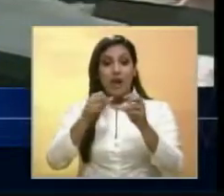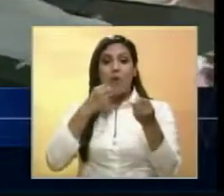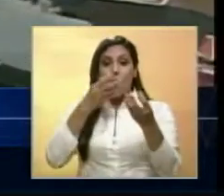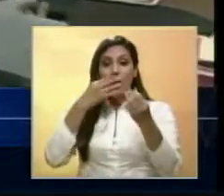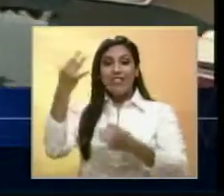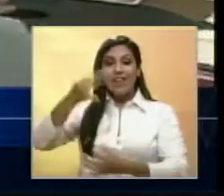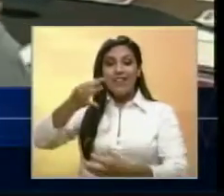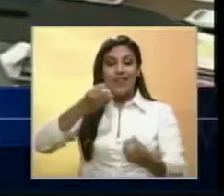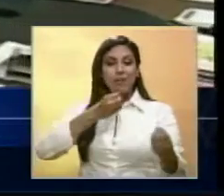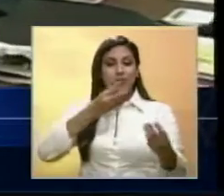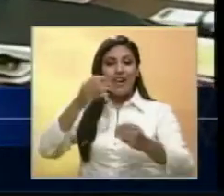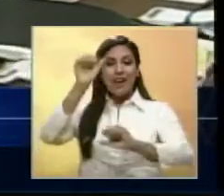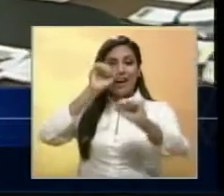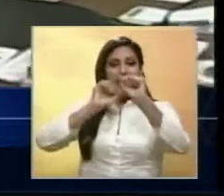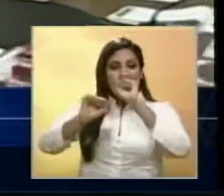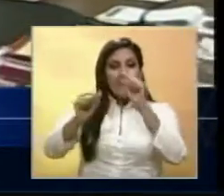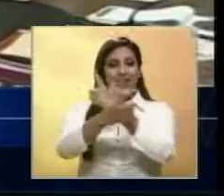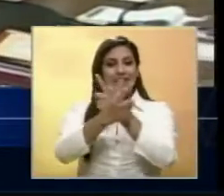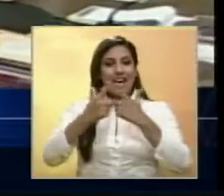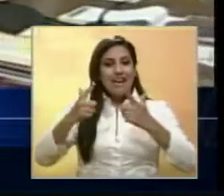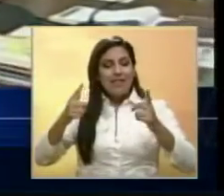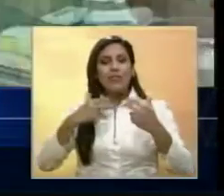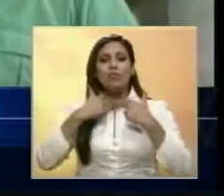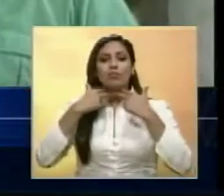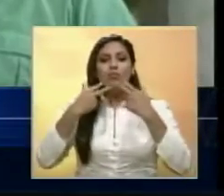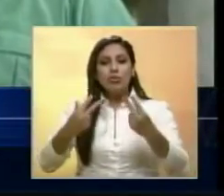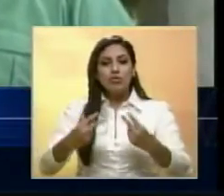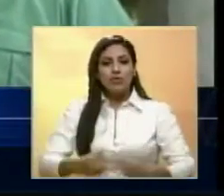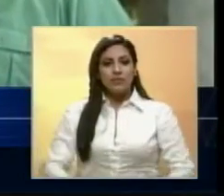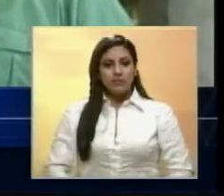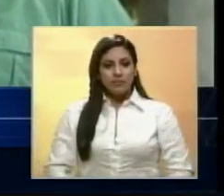verdad, defendiendo la libertad de expresión.